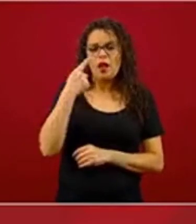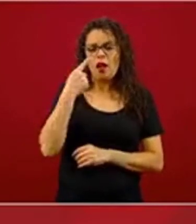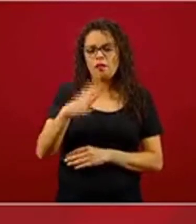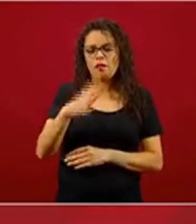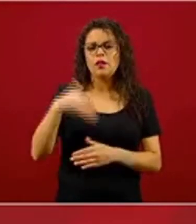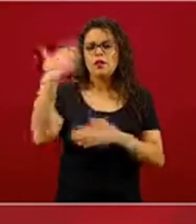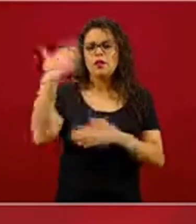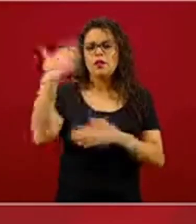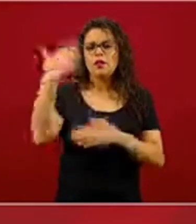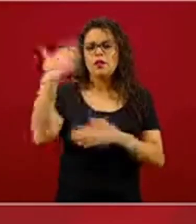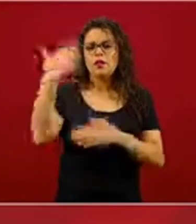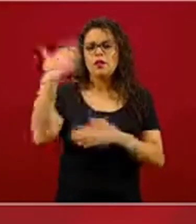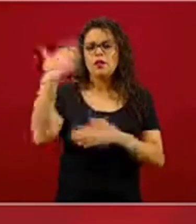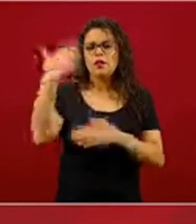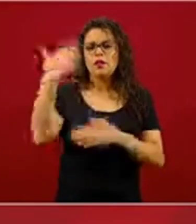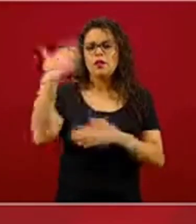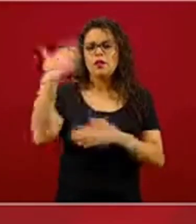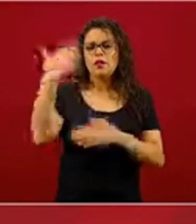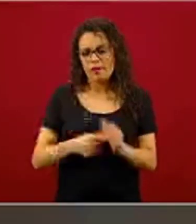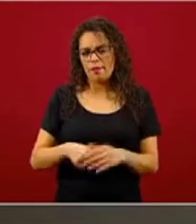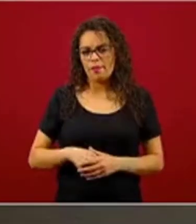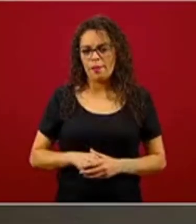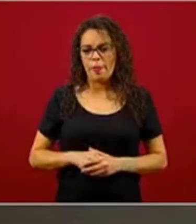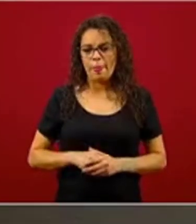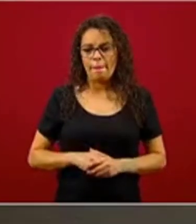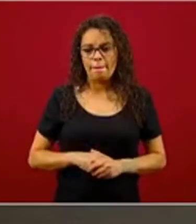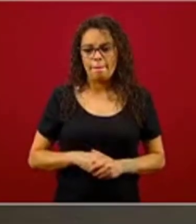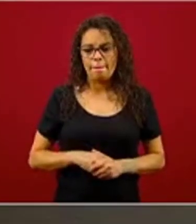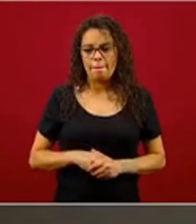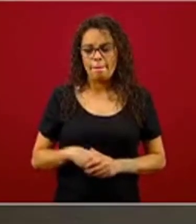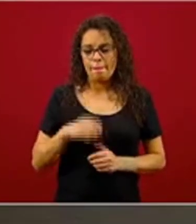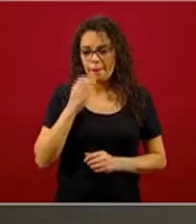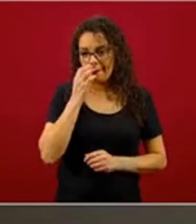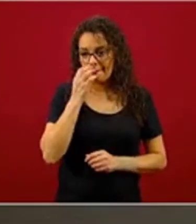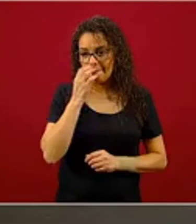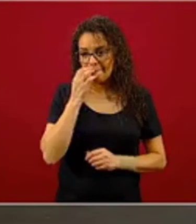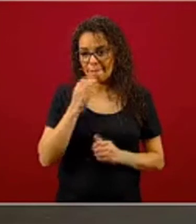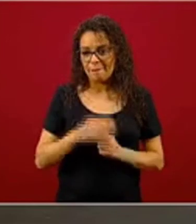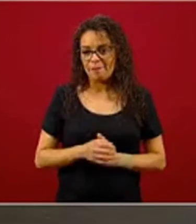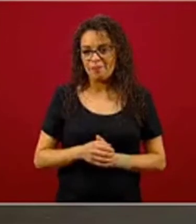lo vamos a poder presentar, sin problema. Doctor, a ver si nos... Por favor.